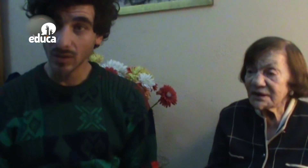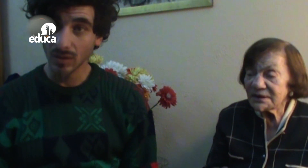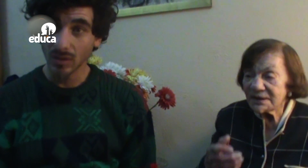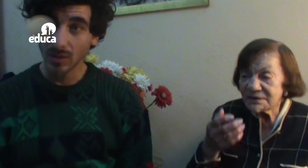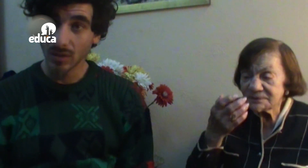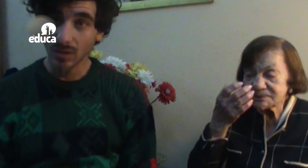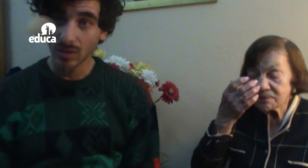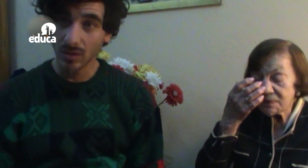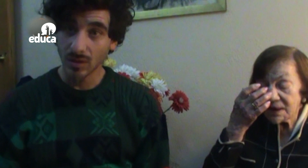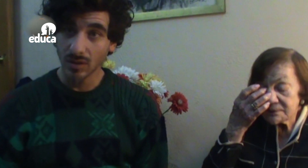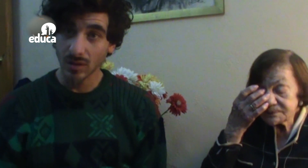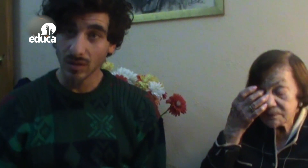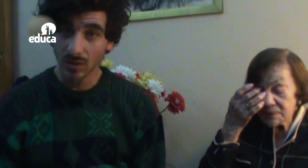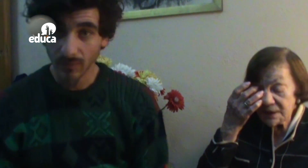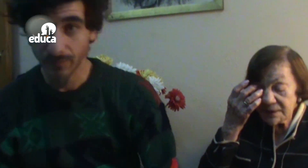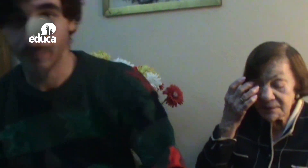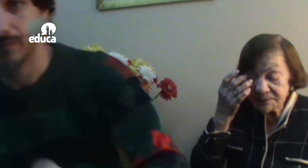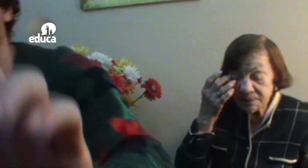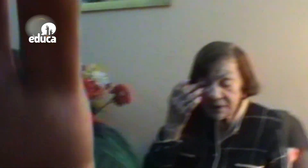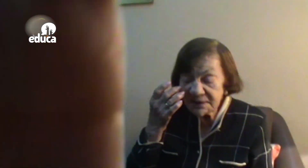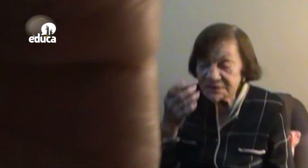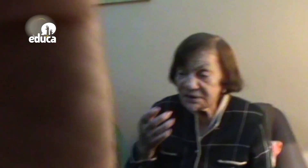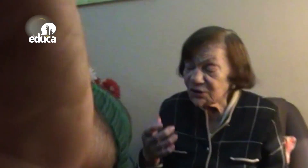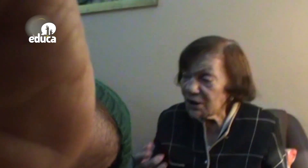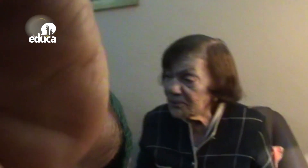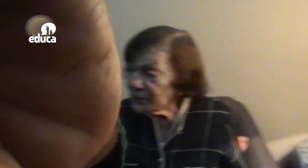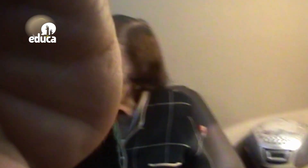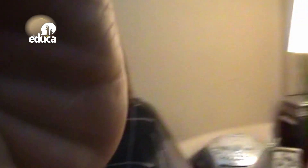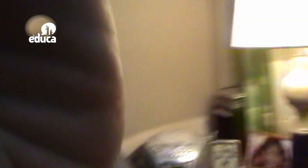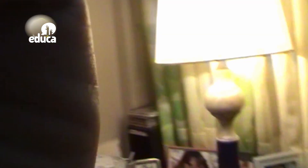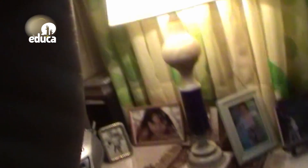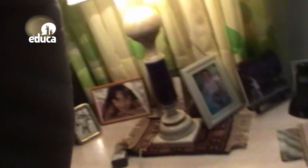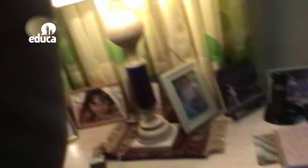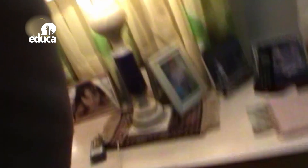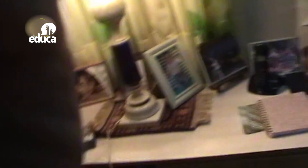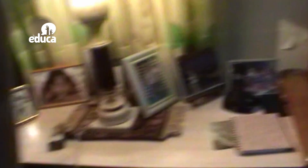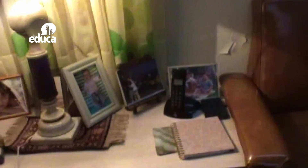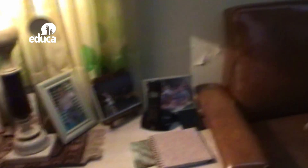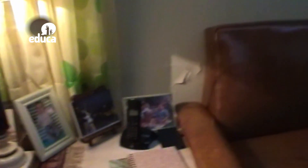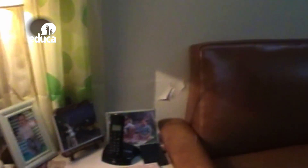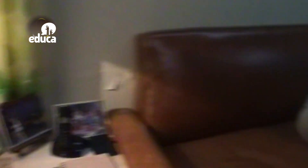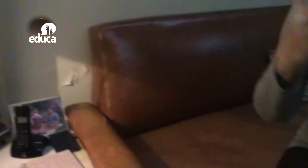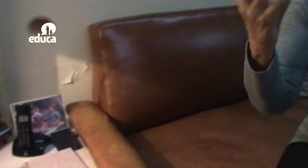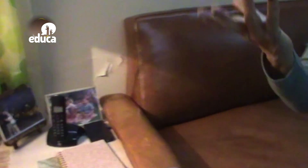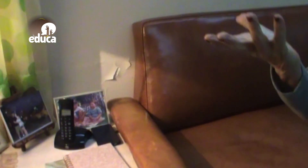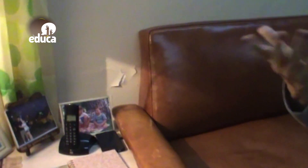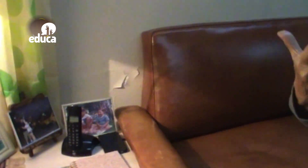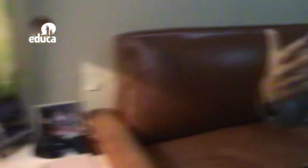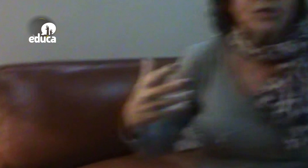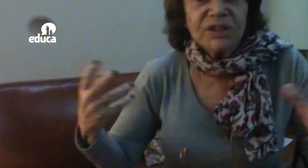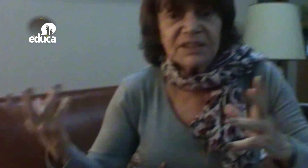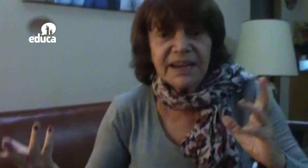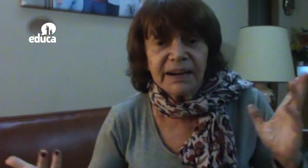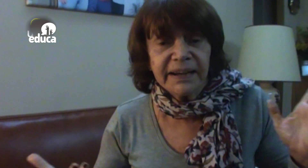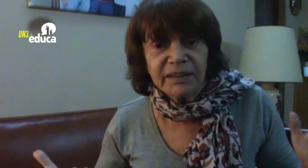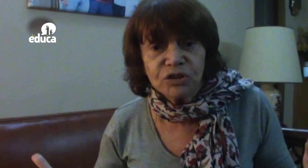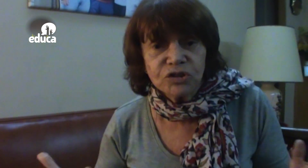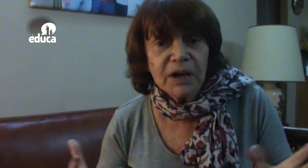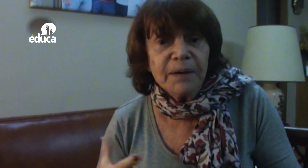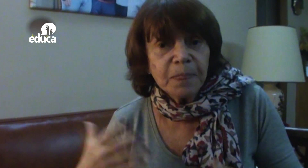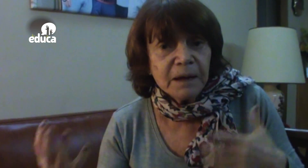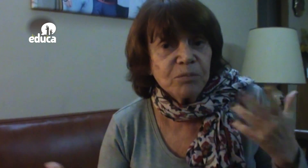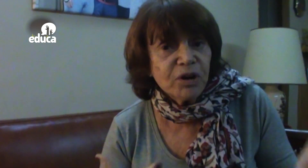me dijiste que me siente acá pero acá se le ve las caras creciendo bien manos y hacían